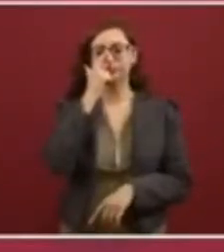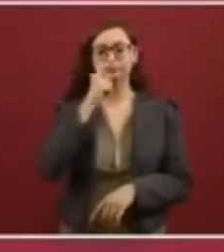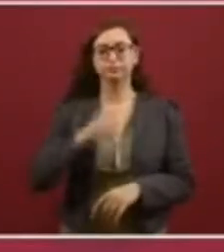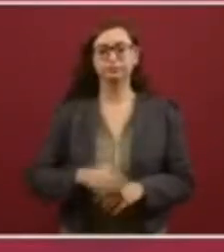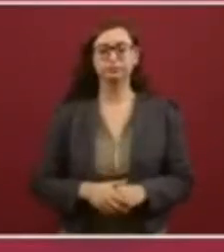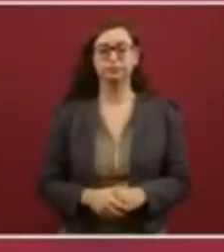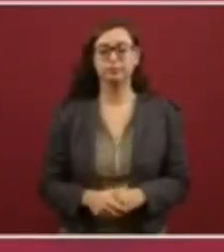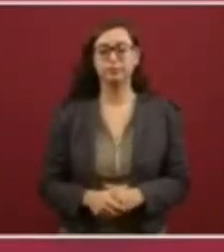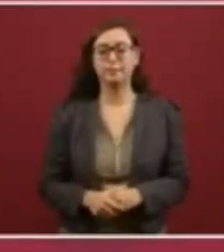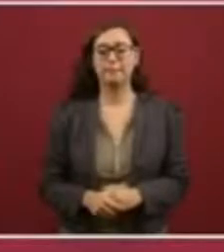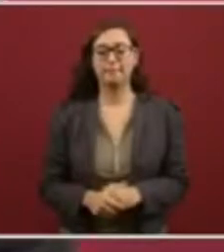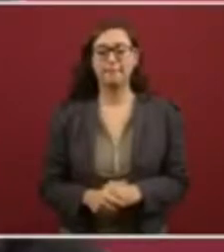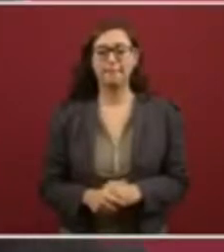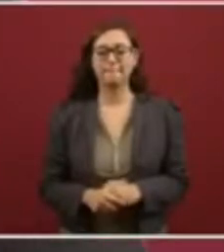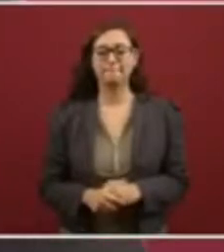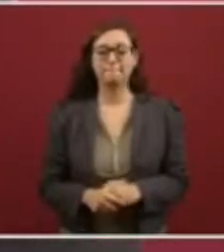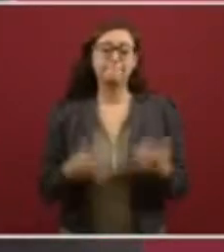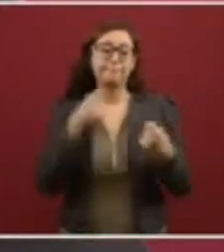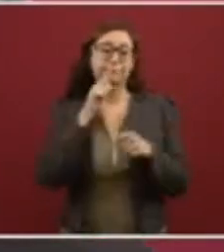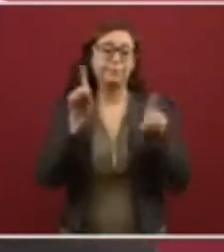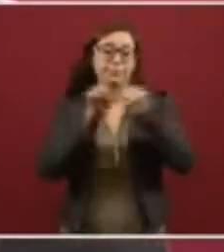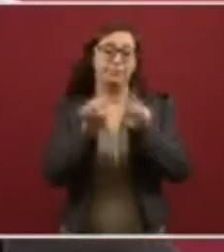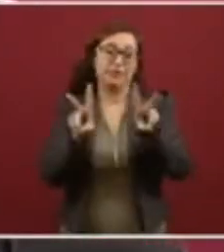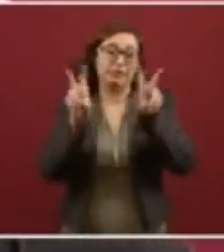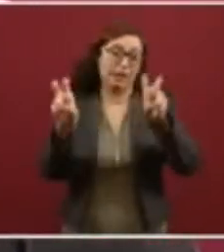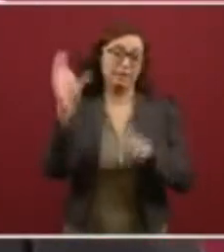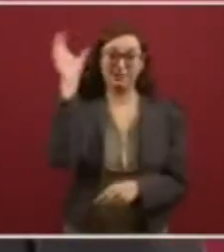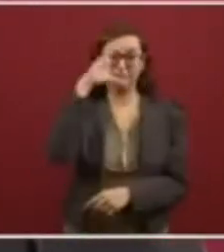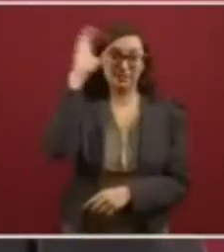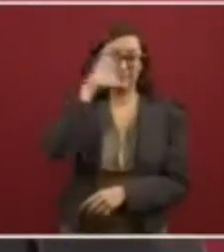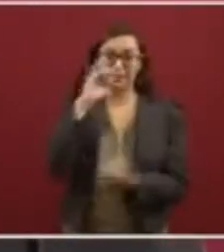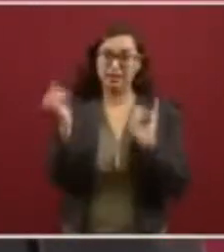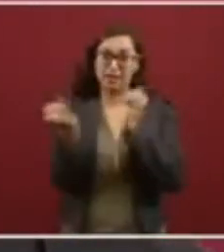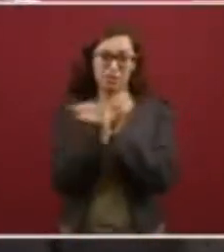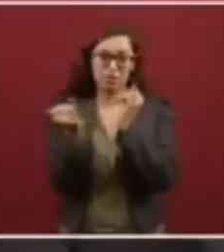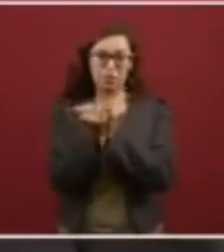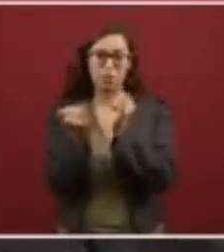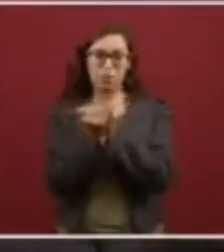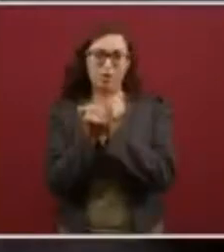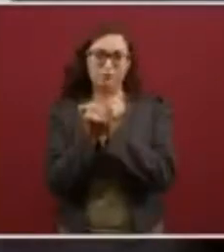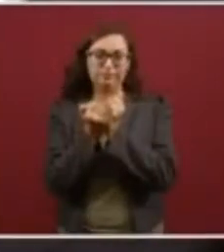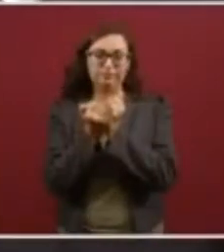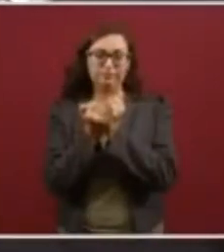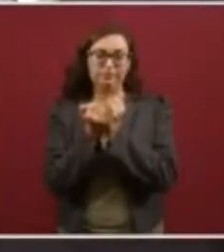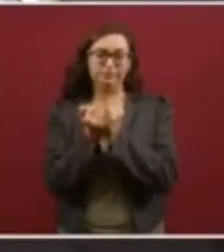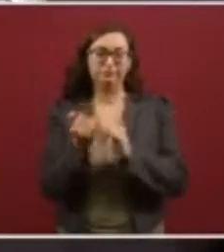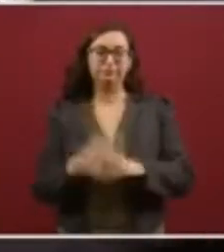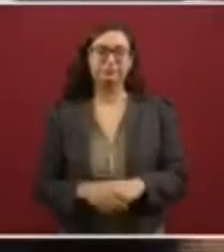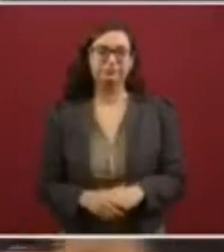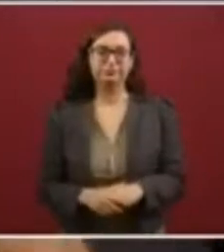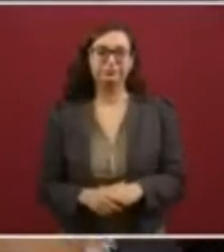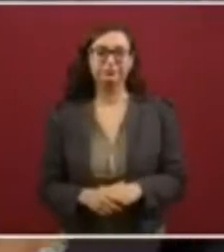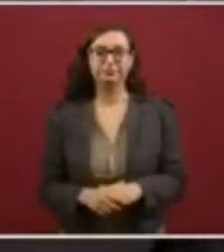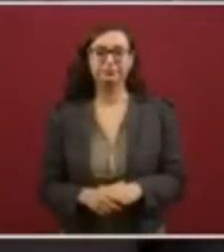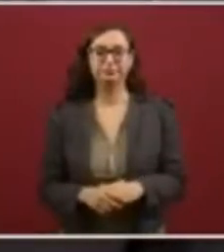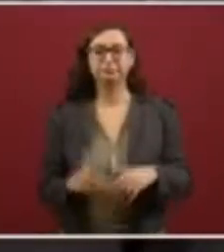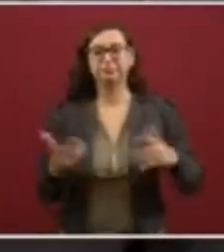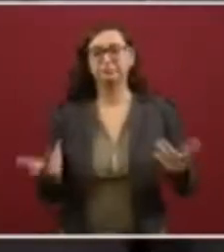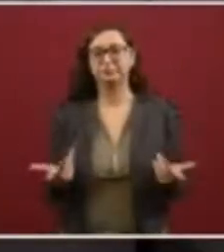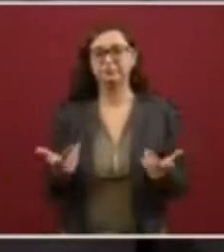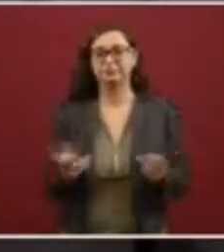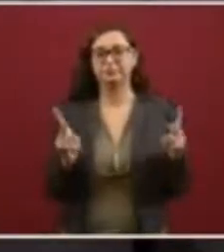cómo se vea. Y lo mismo en la ciencia. Si hablamos de la